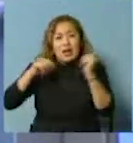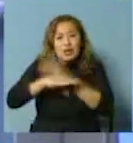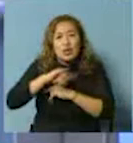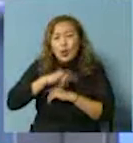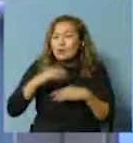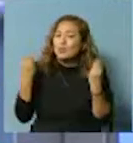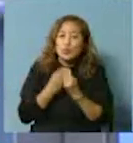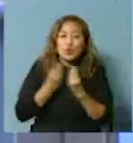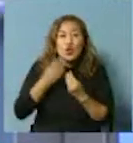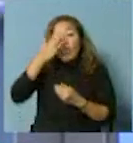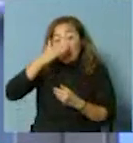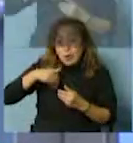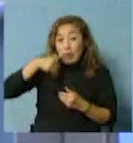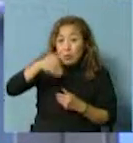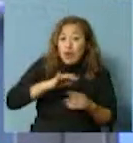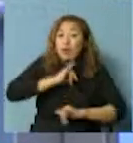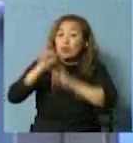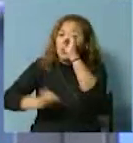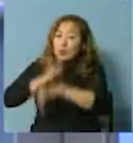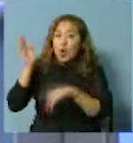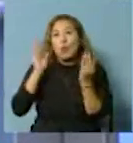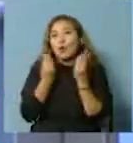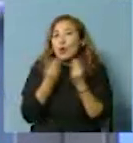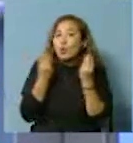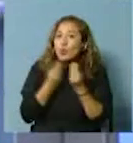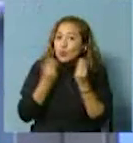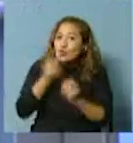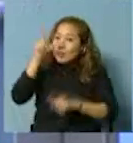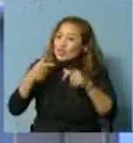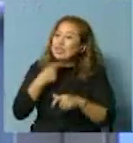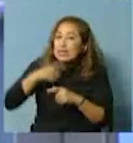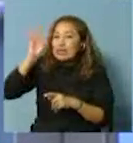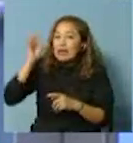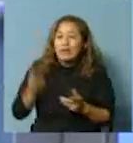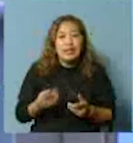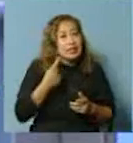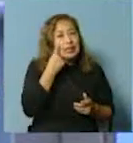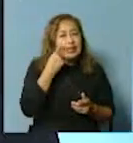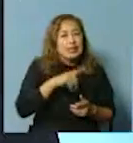montón en algún momento le vamos a dedicar un espacio porque obviamente los candidatos no merecen la gente también